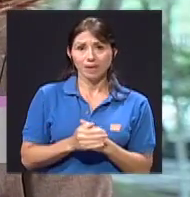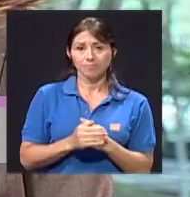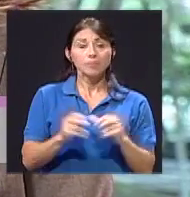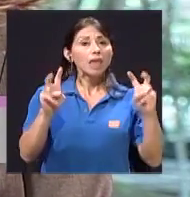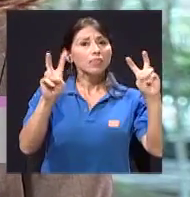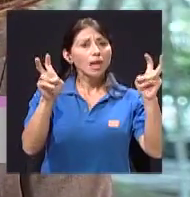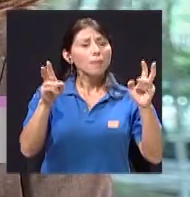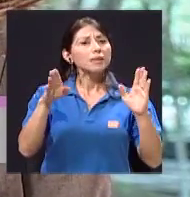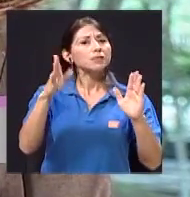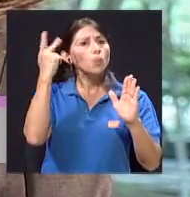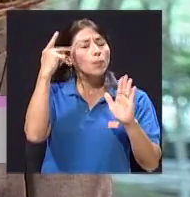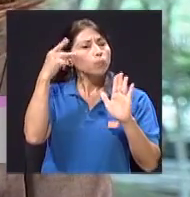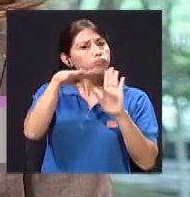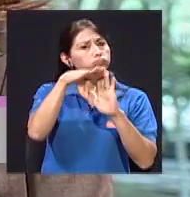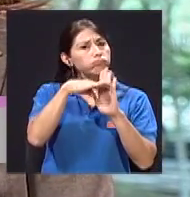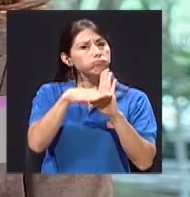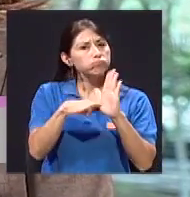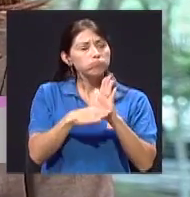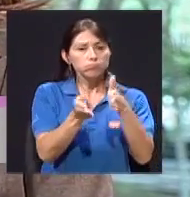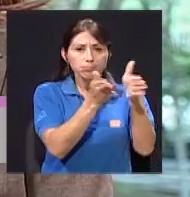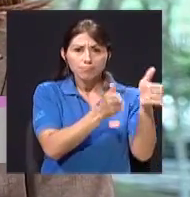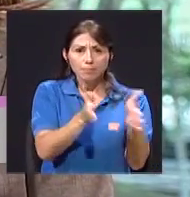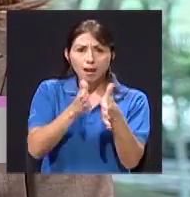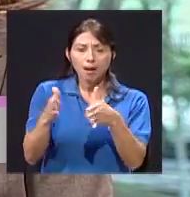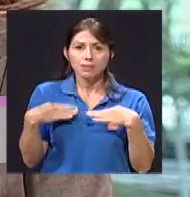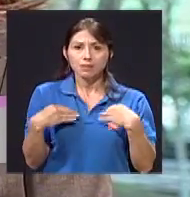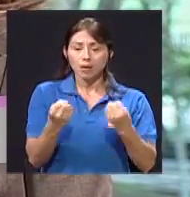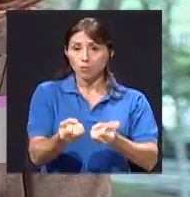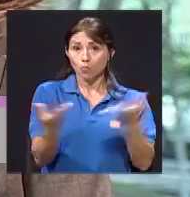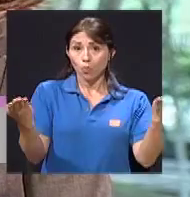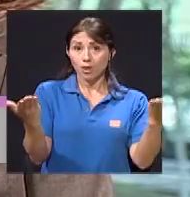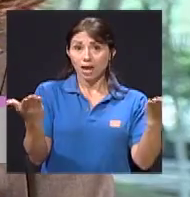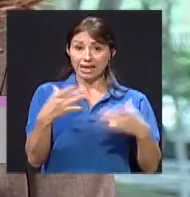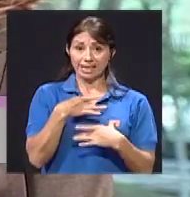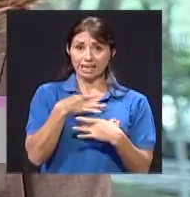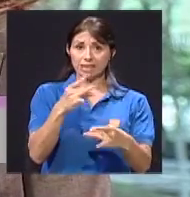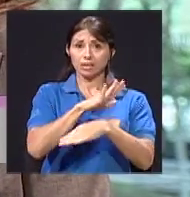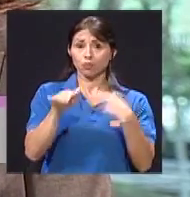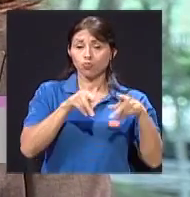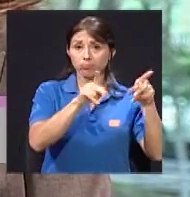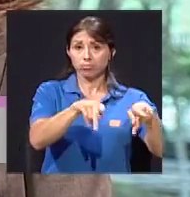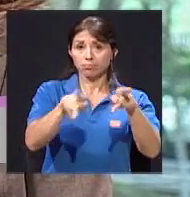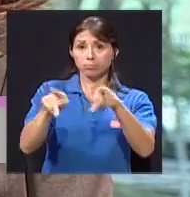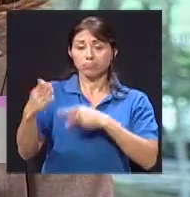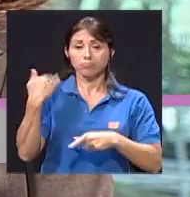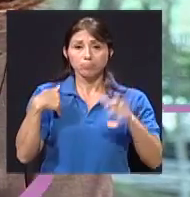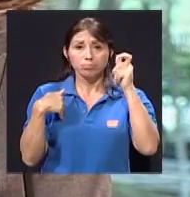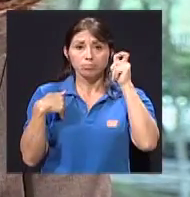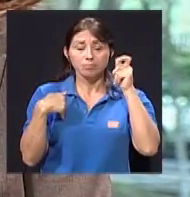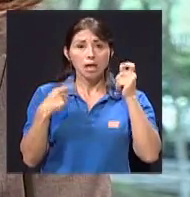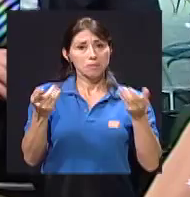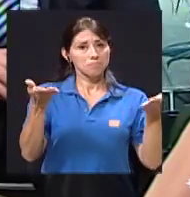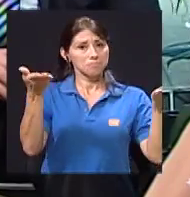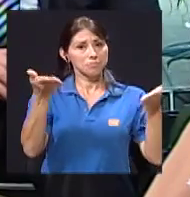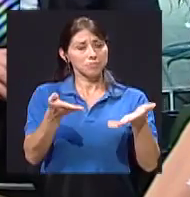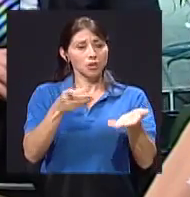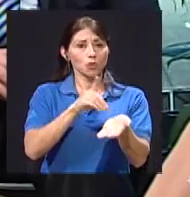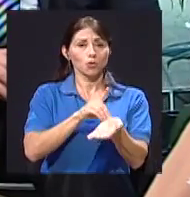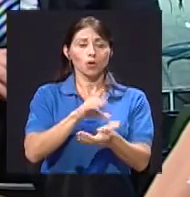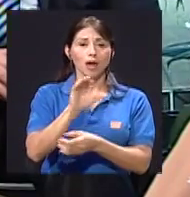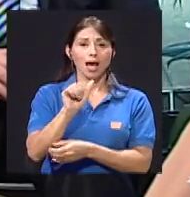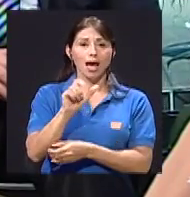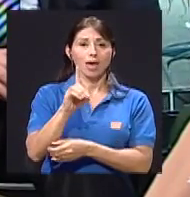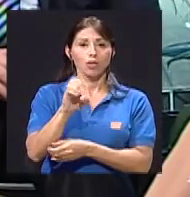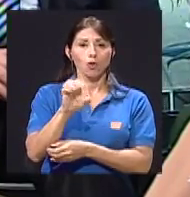de las políticas, los planes de salud pública que sin duda nos atañen a todos y a todas. Y para ello contamos con la presencia de nuestros invitados, el doctor